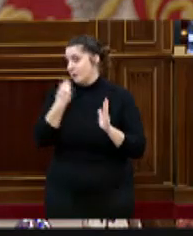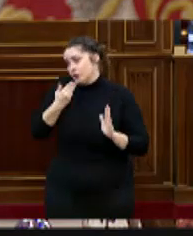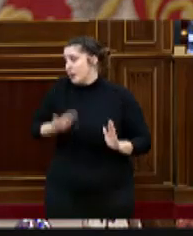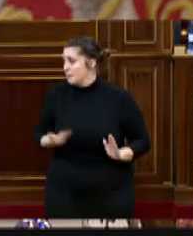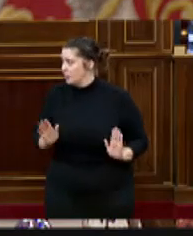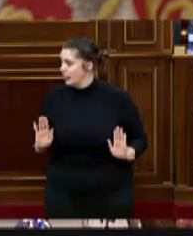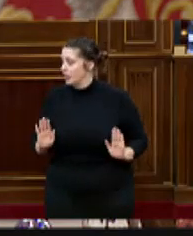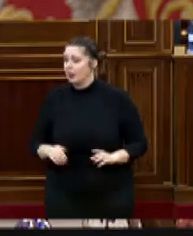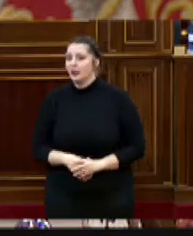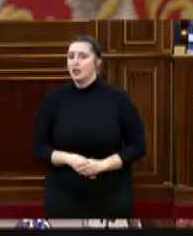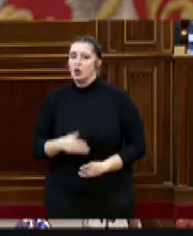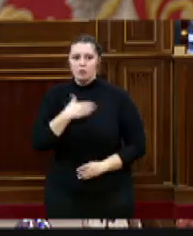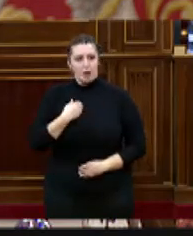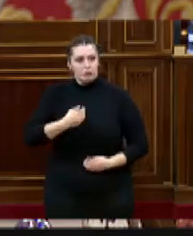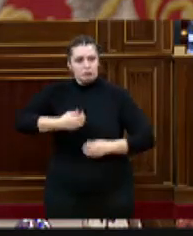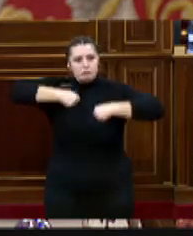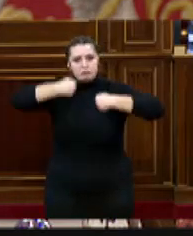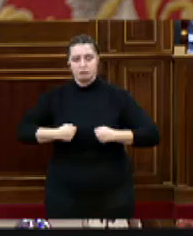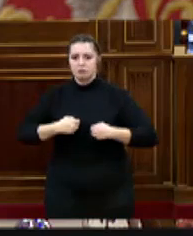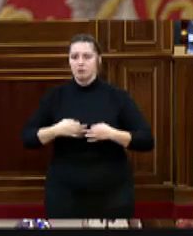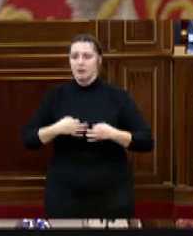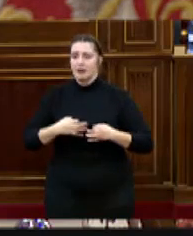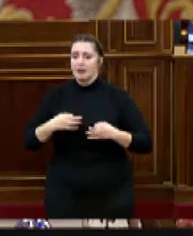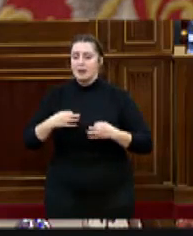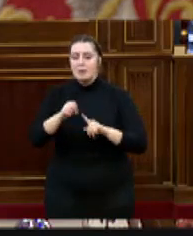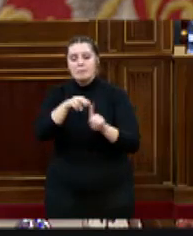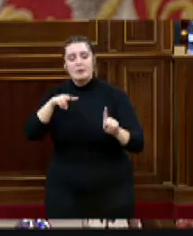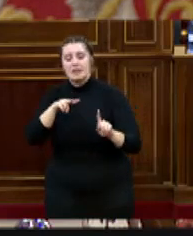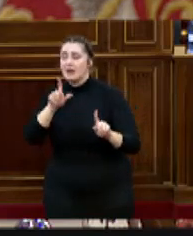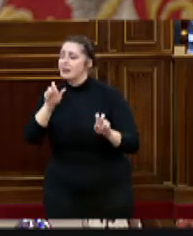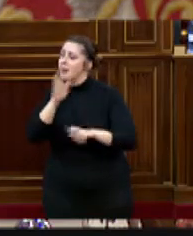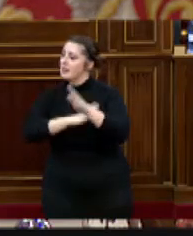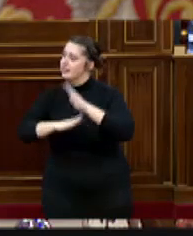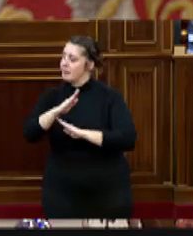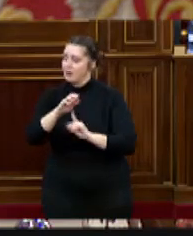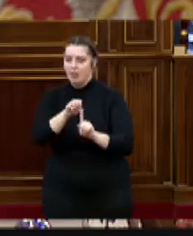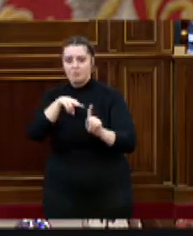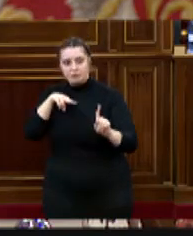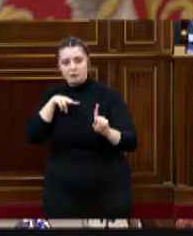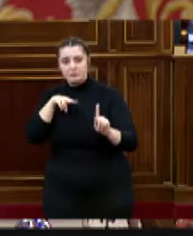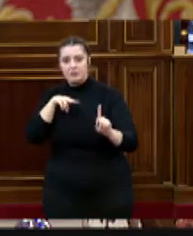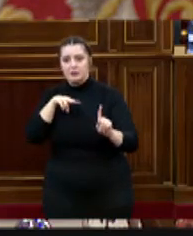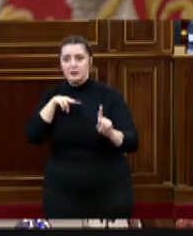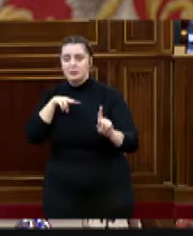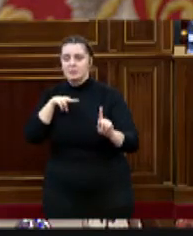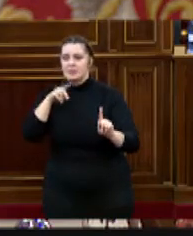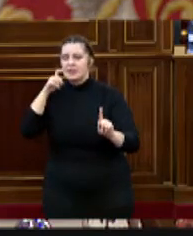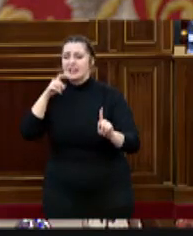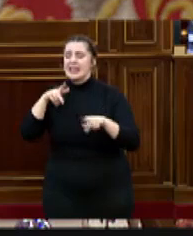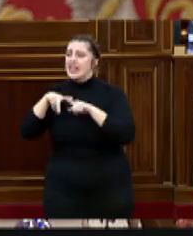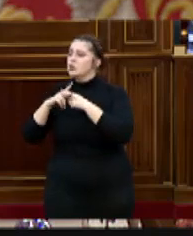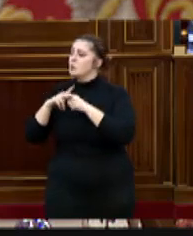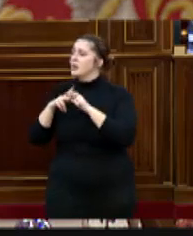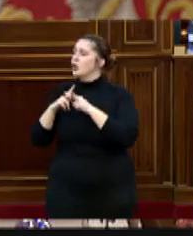decirlo enérgicamente la nueva mirada sobre la discapacidad no es compatible con los antiguos instrumentos